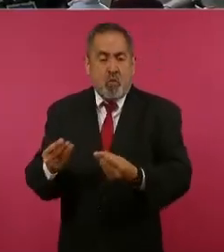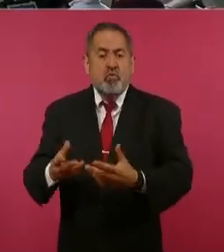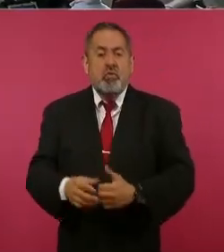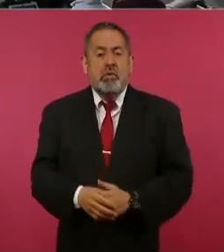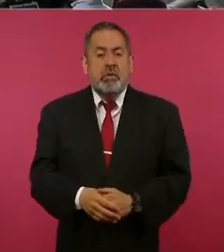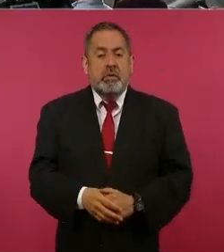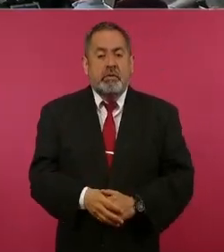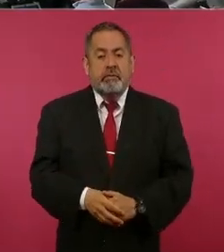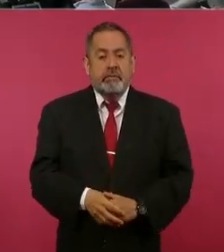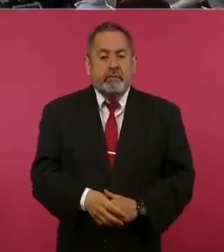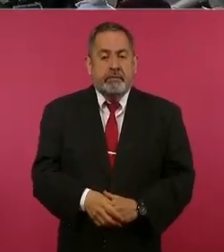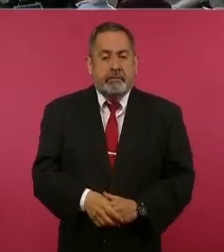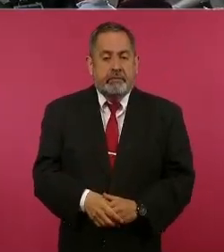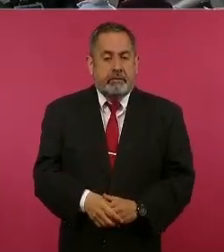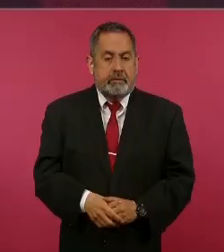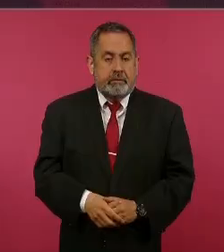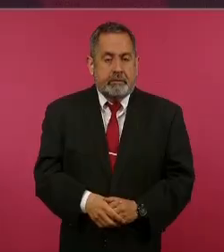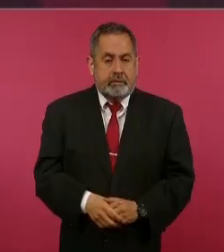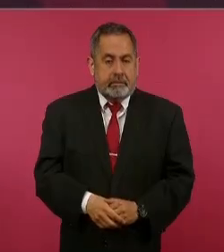Porque